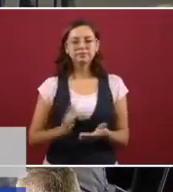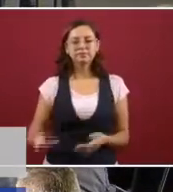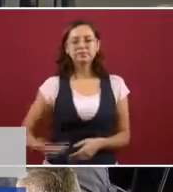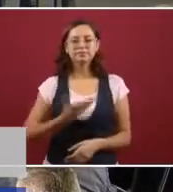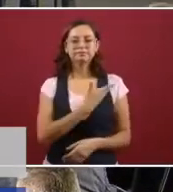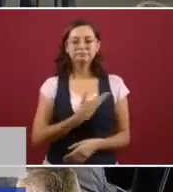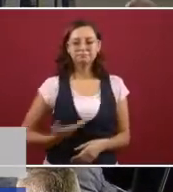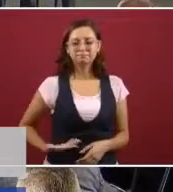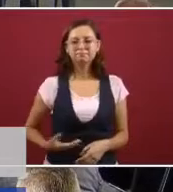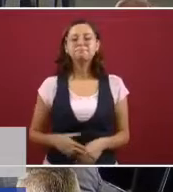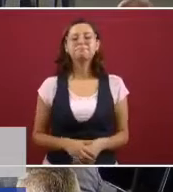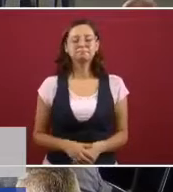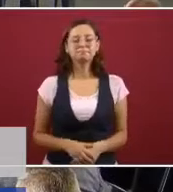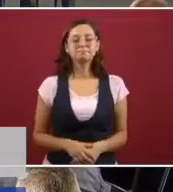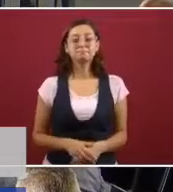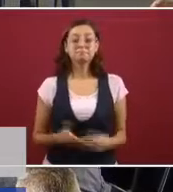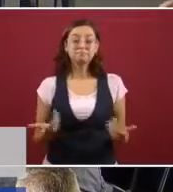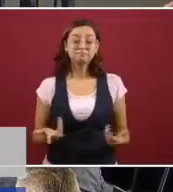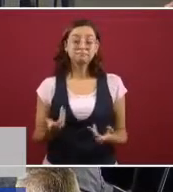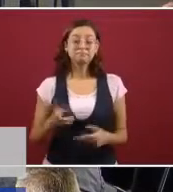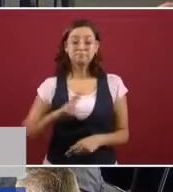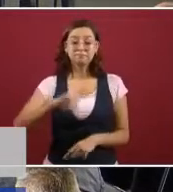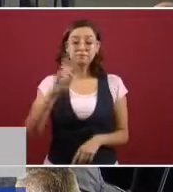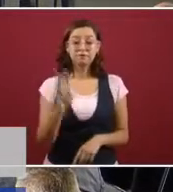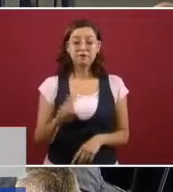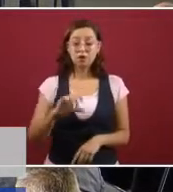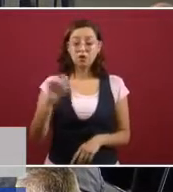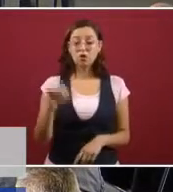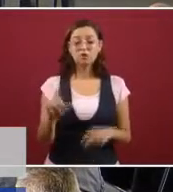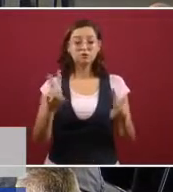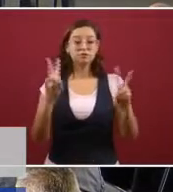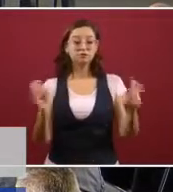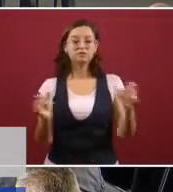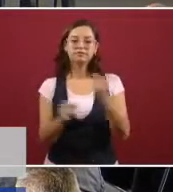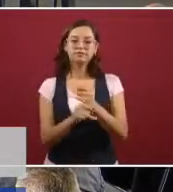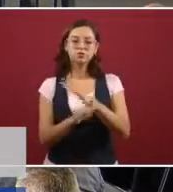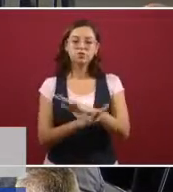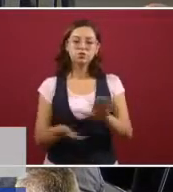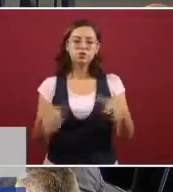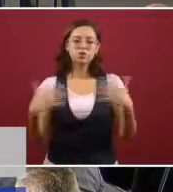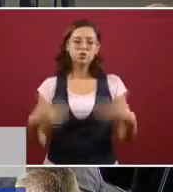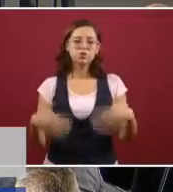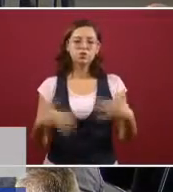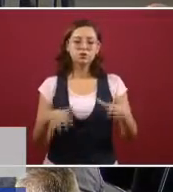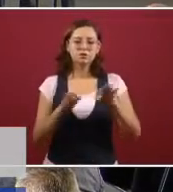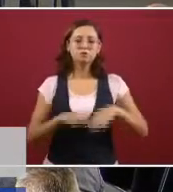Aún con recesión mundial y con la crisis en todo el mundo, las pensiones están garantizadas.